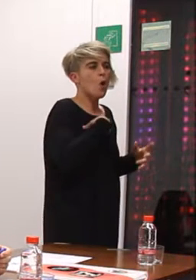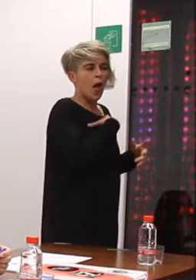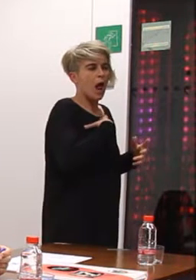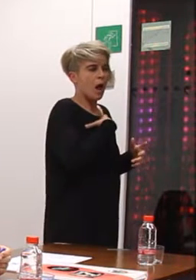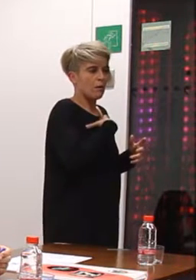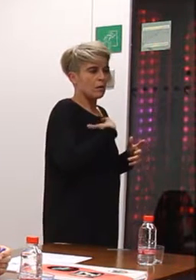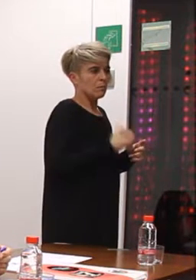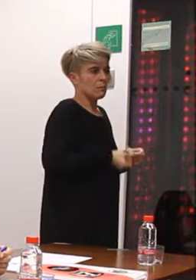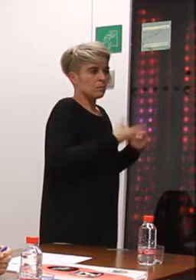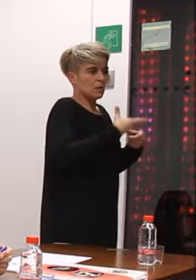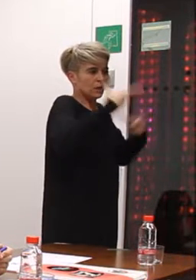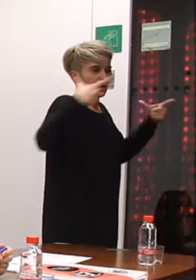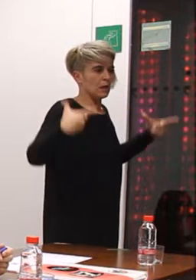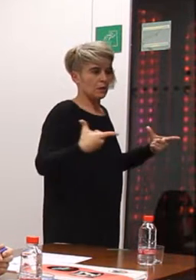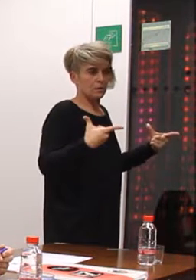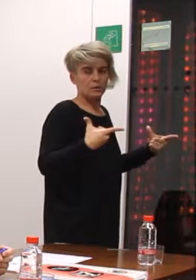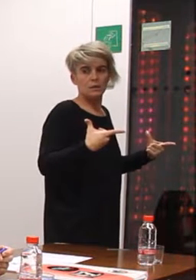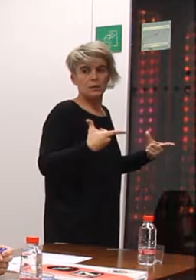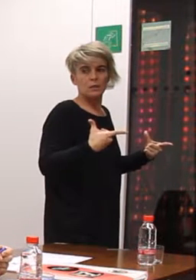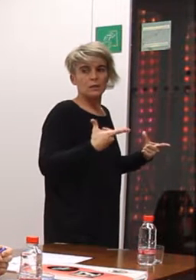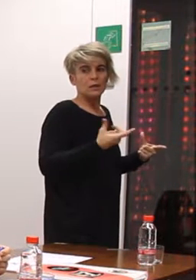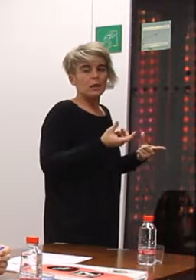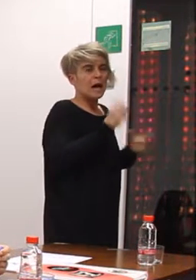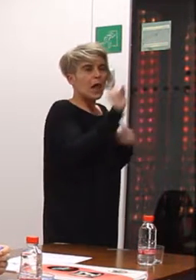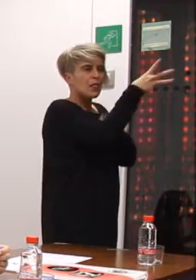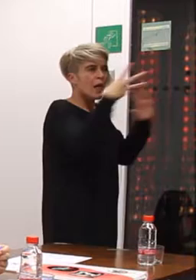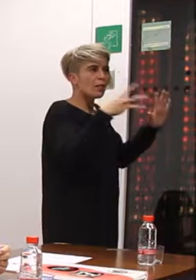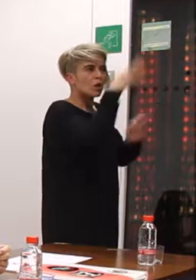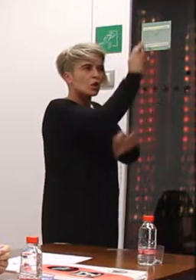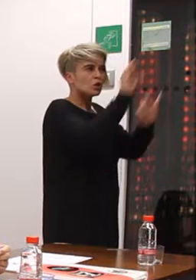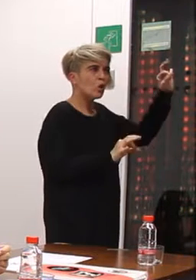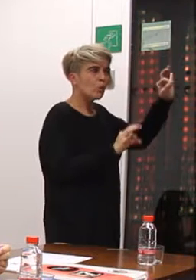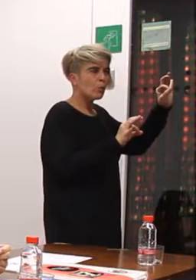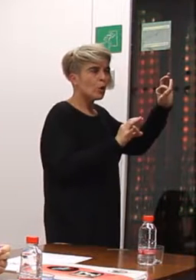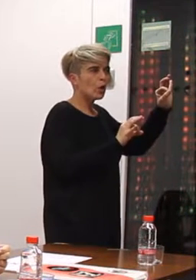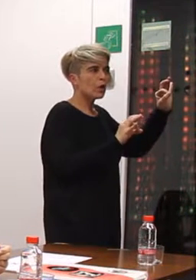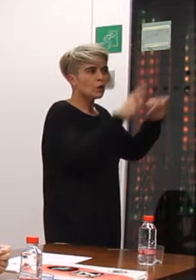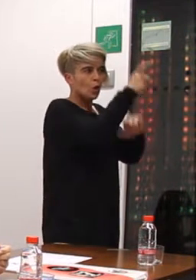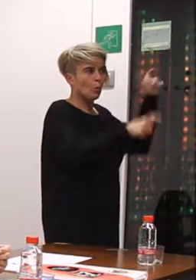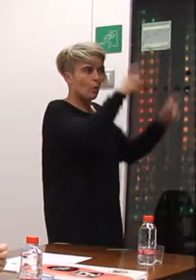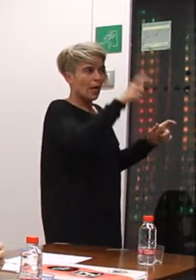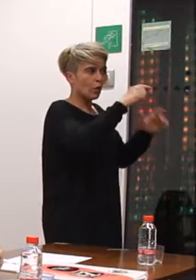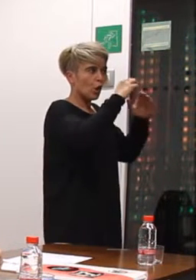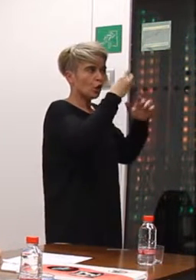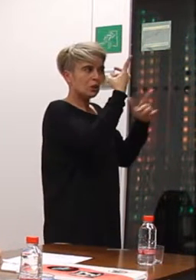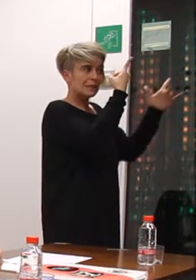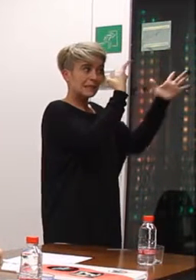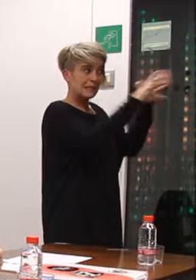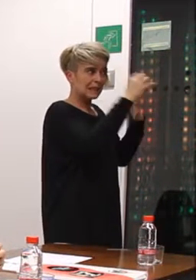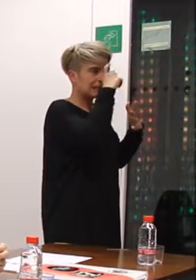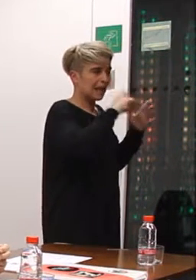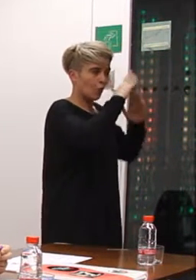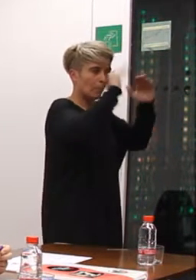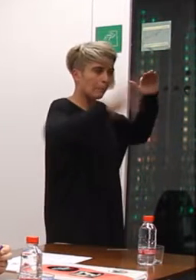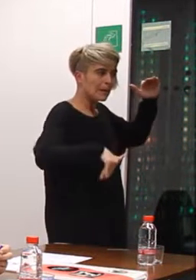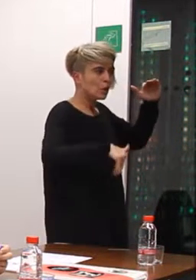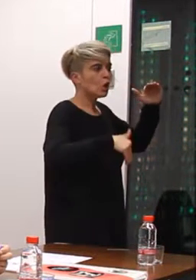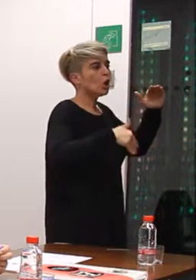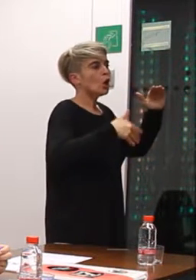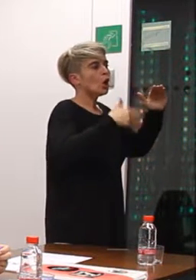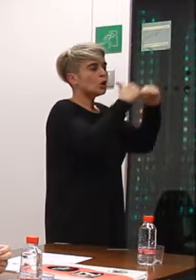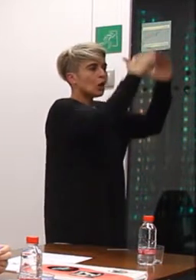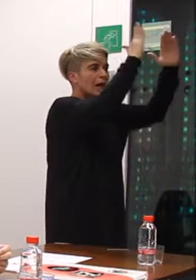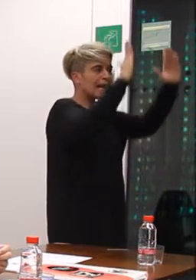el informe nos muestra que el 18% de la población menor de 60 años reside en hogares con baja